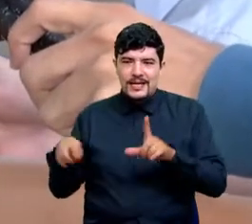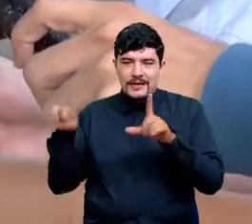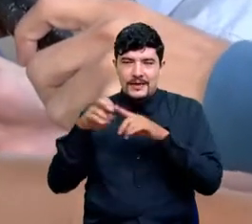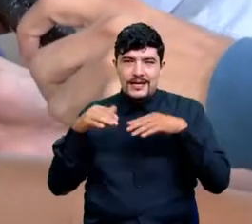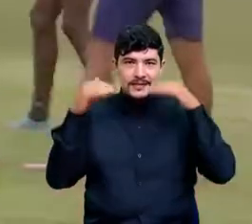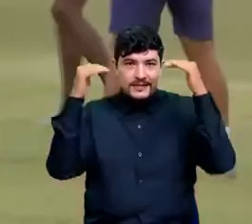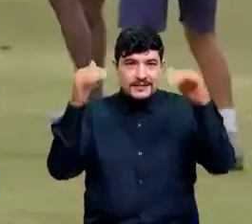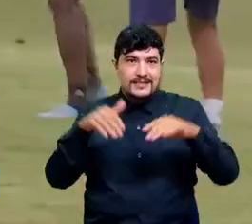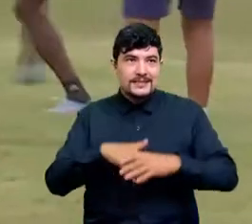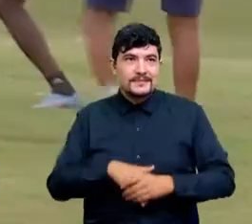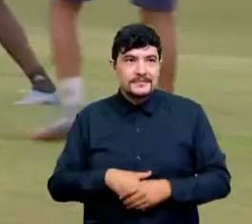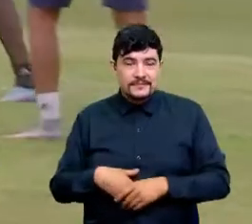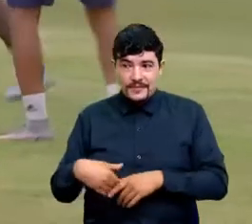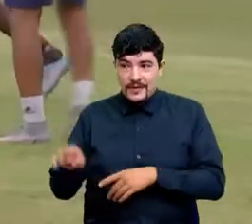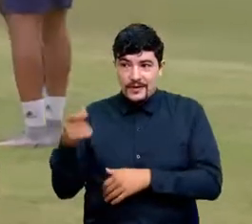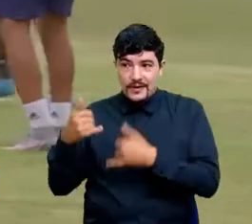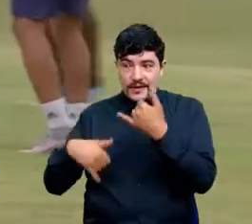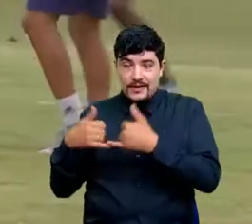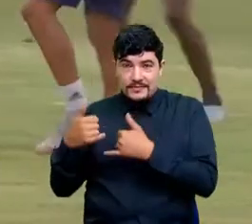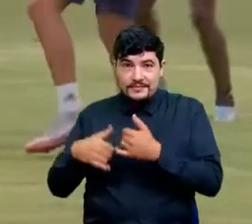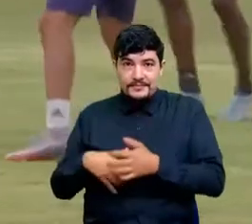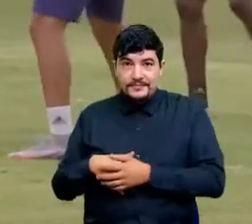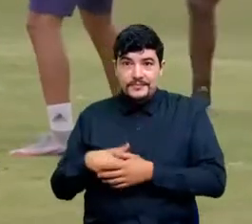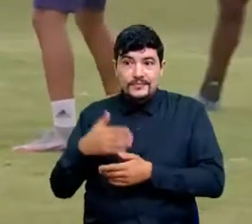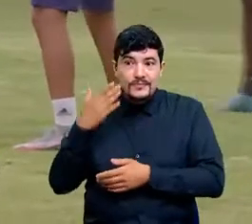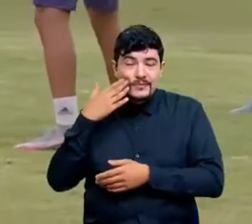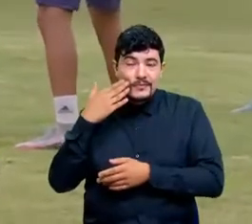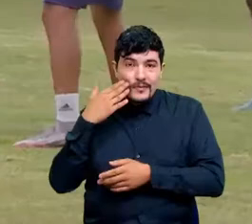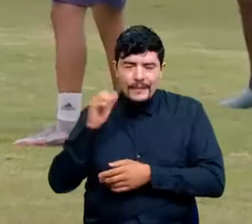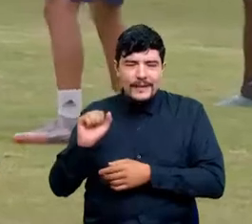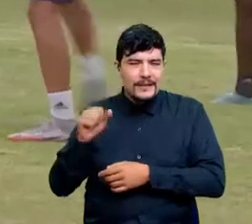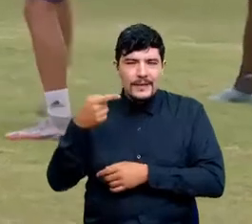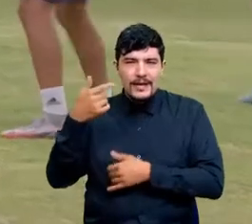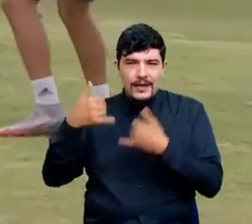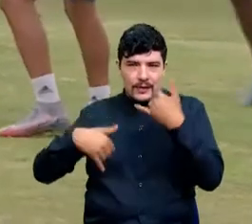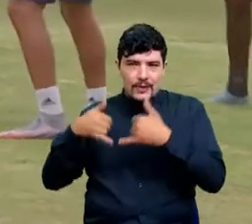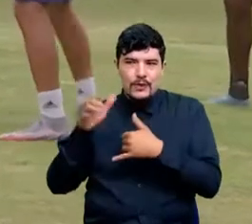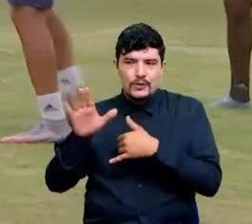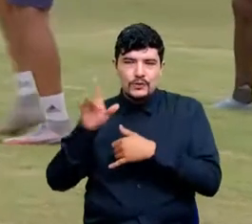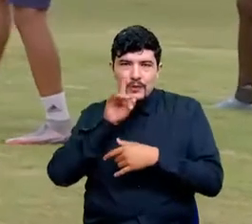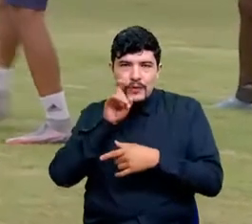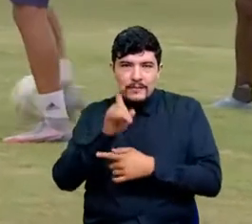y futbolísticamente. El juego contra los Embajadores será el primero de los cuadrangulares para el Leopardo,